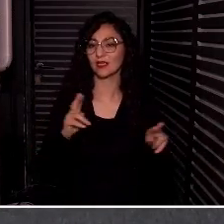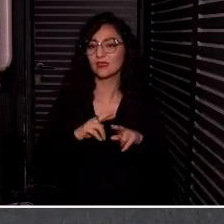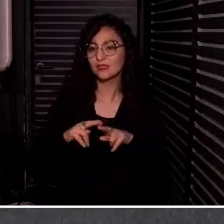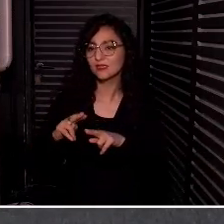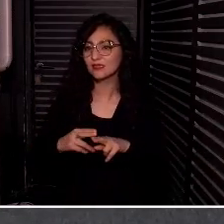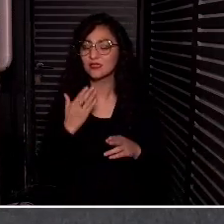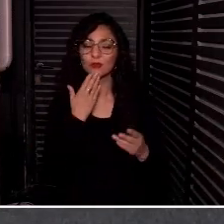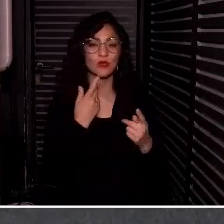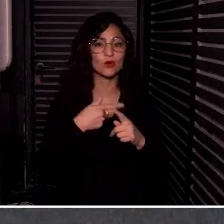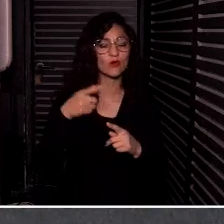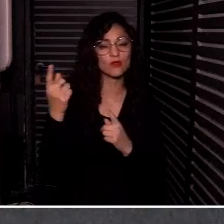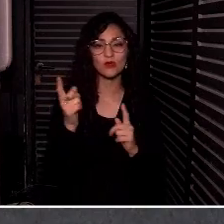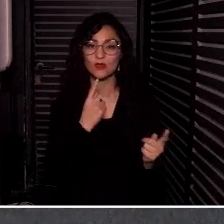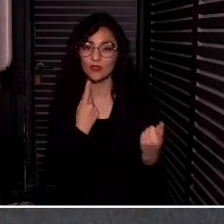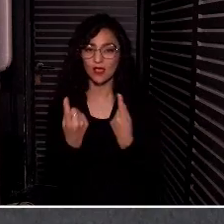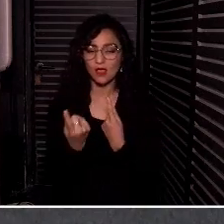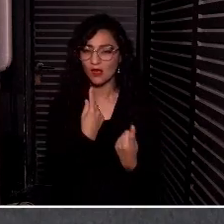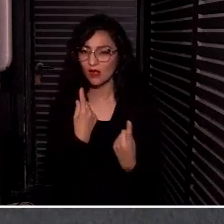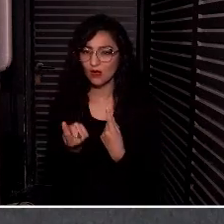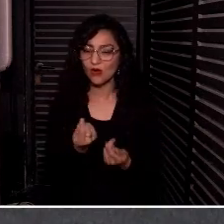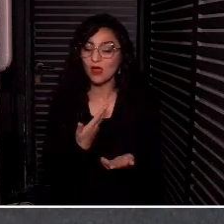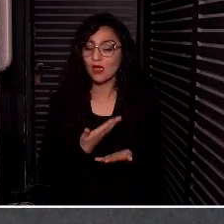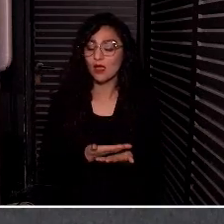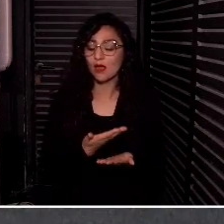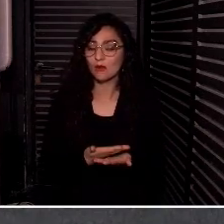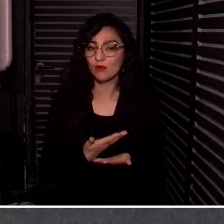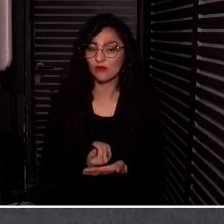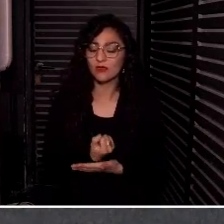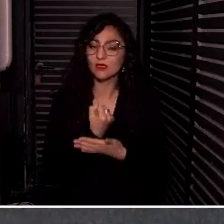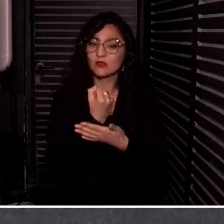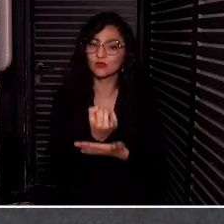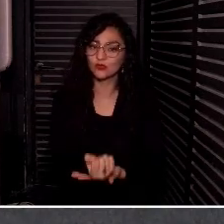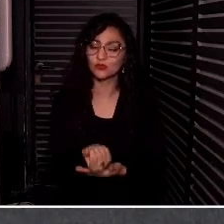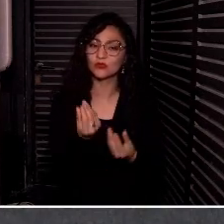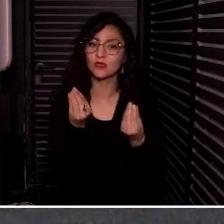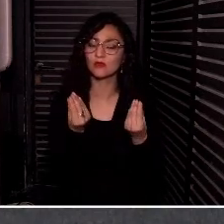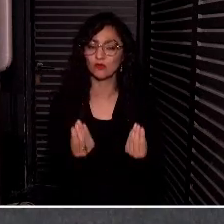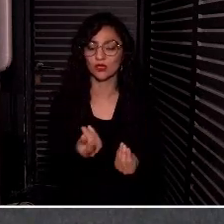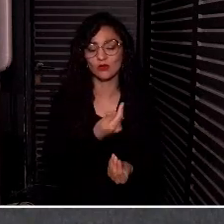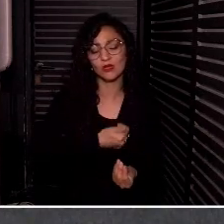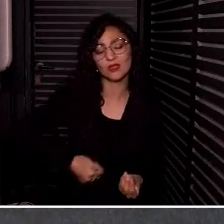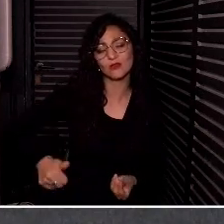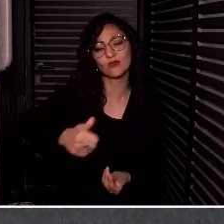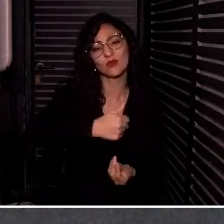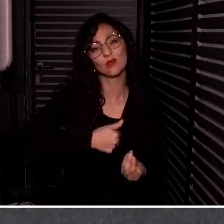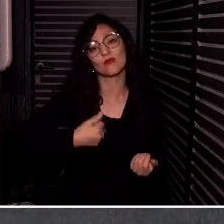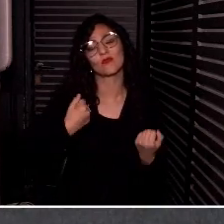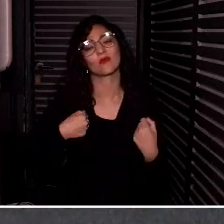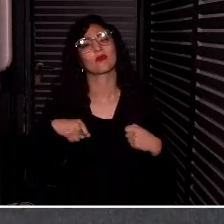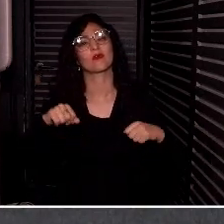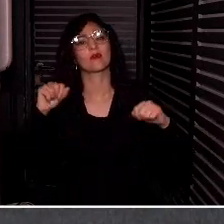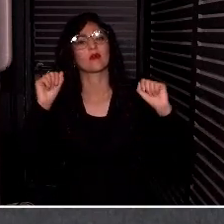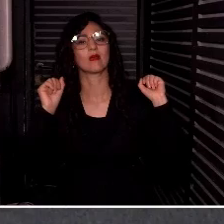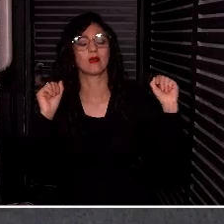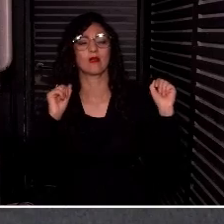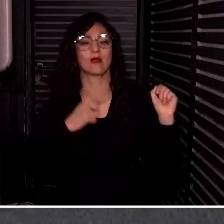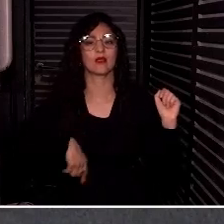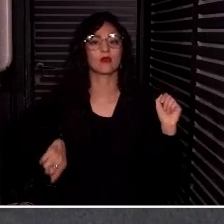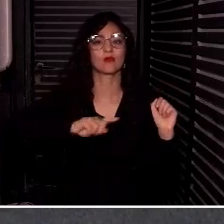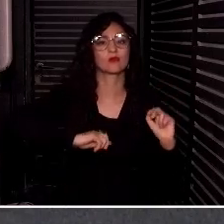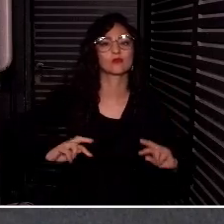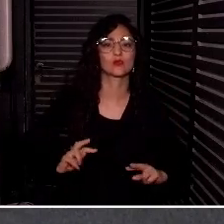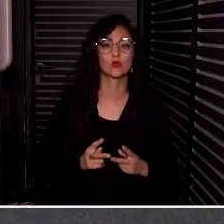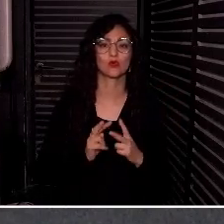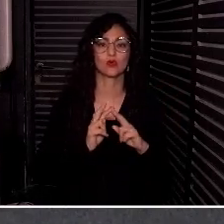diálogo que que sea provechoso y que y donde podamos ganar todos en el sentido de lo que queremos construir y es